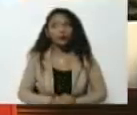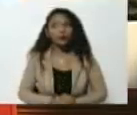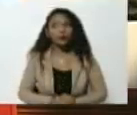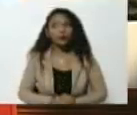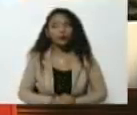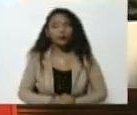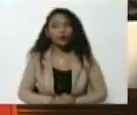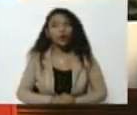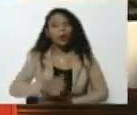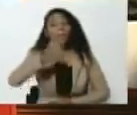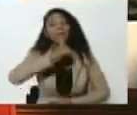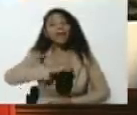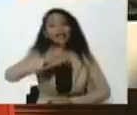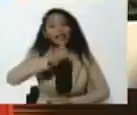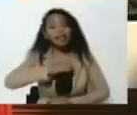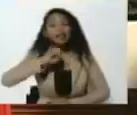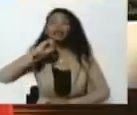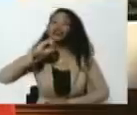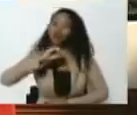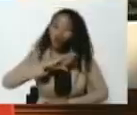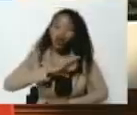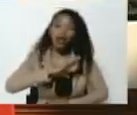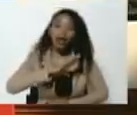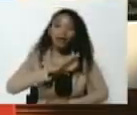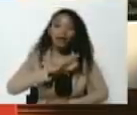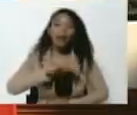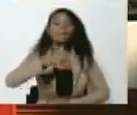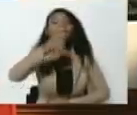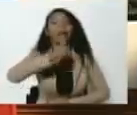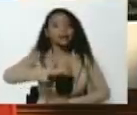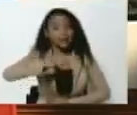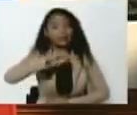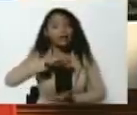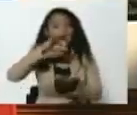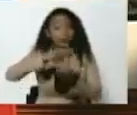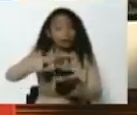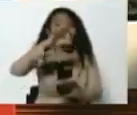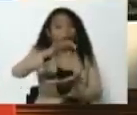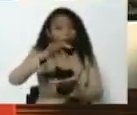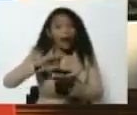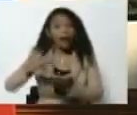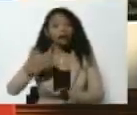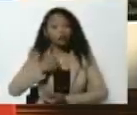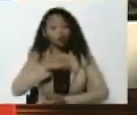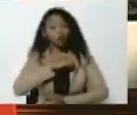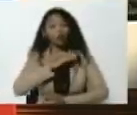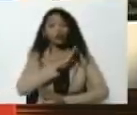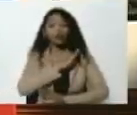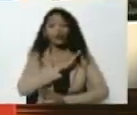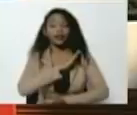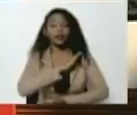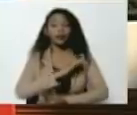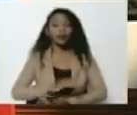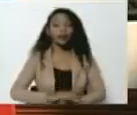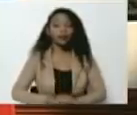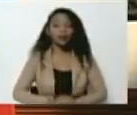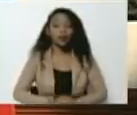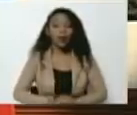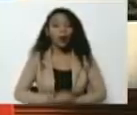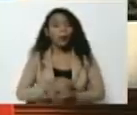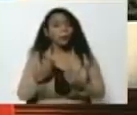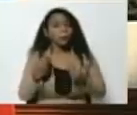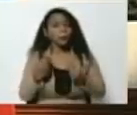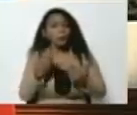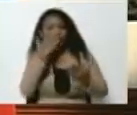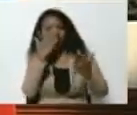con paciencia histórica, paciencia estratégica que hemos tenido para